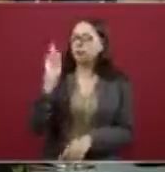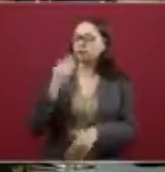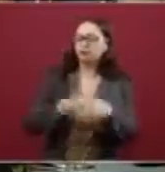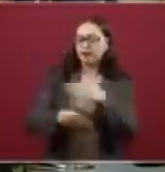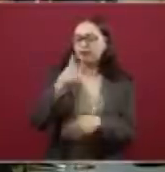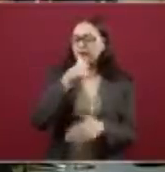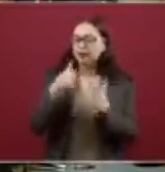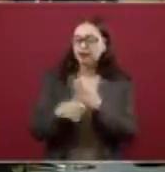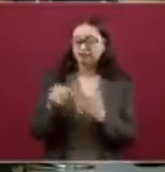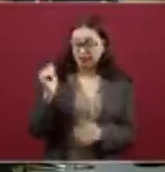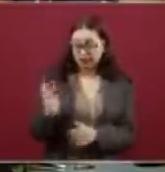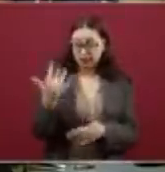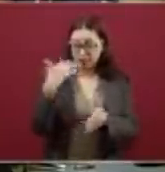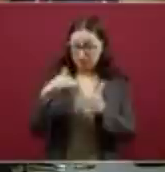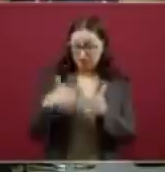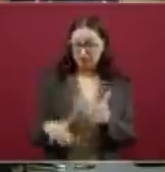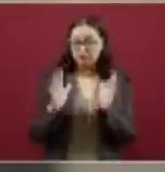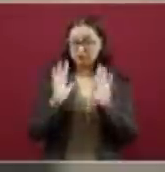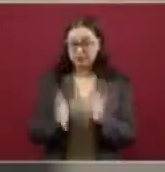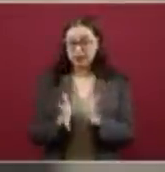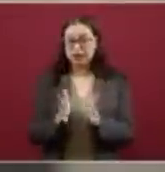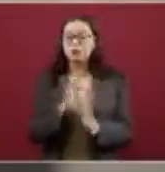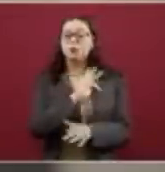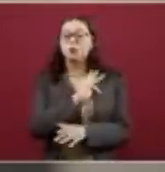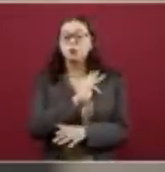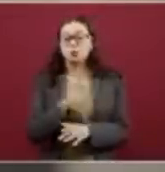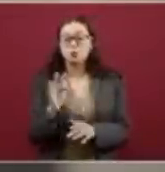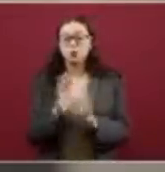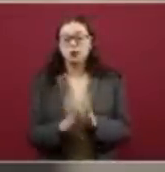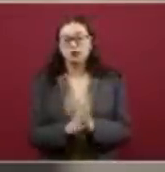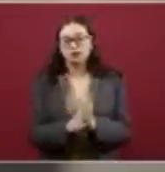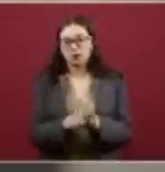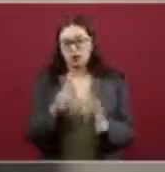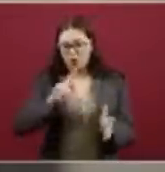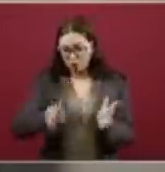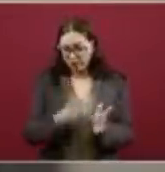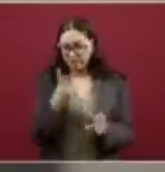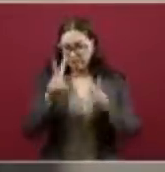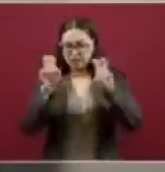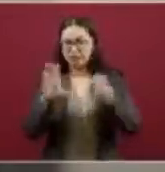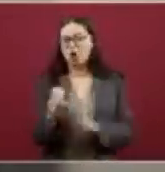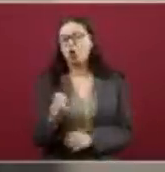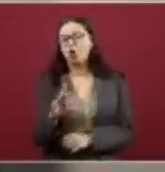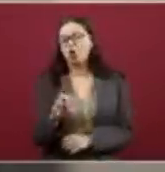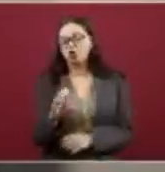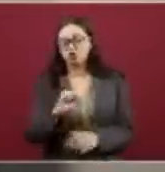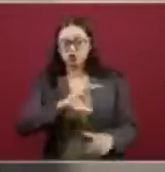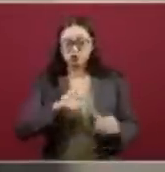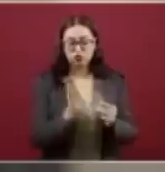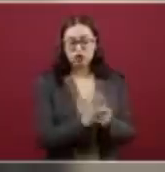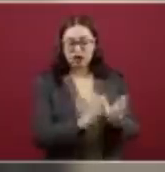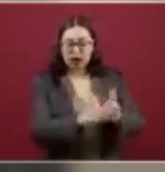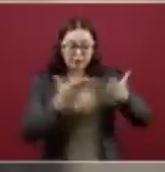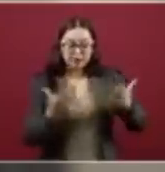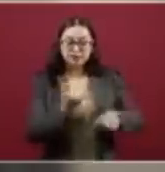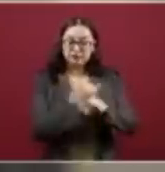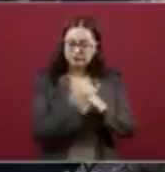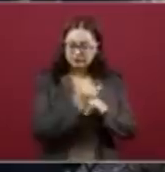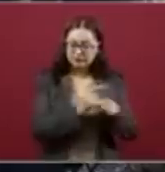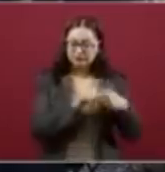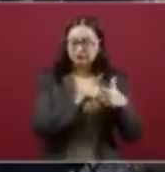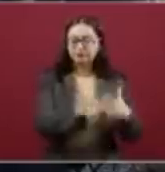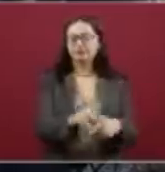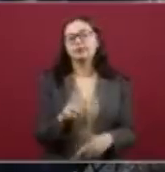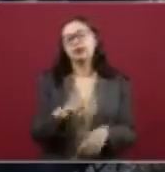existe la posibilidad de reabrir el caso Colosio. Y otra nada más, el 31 de marzo